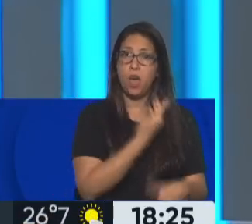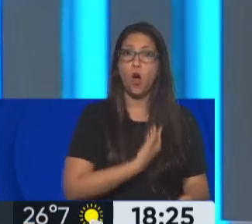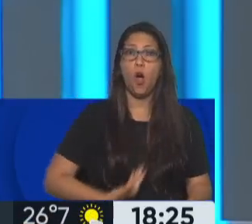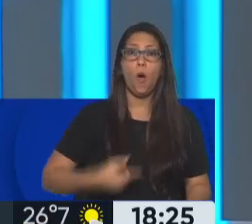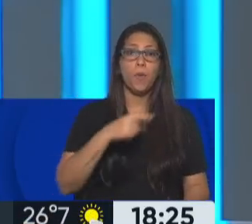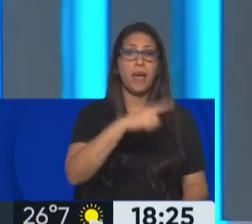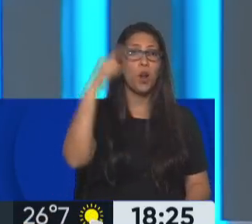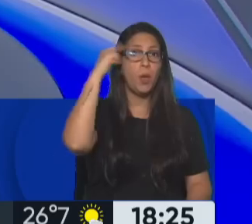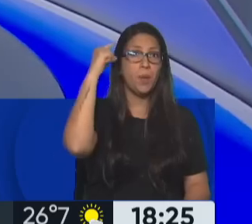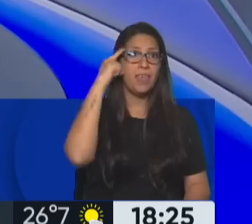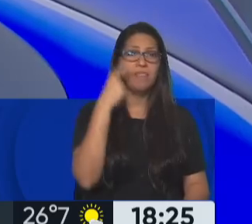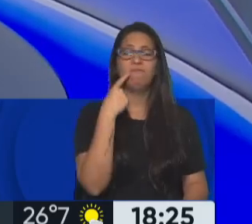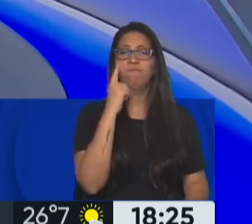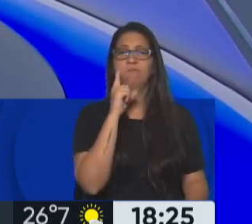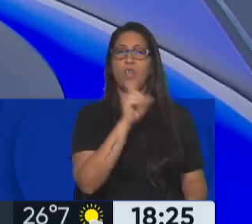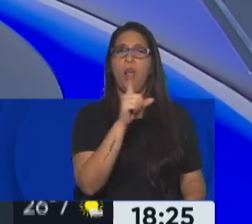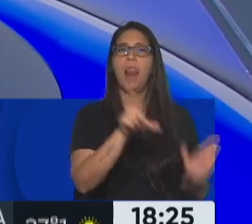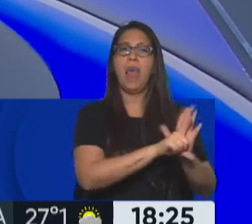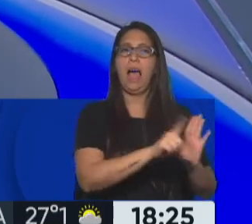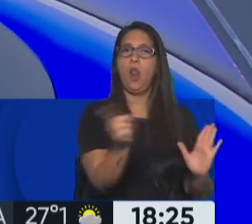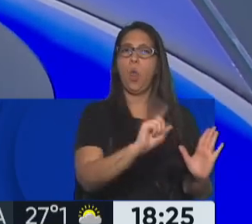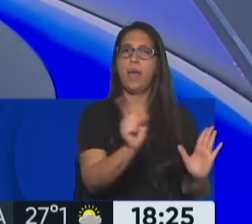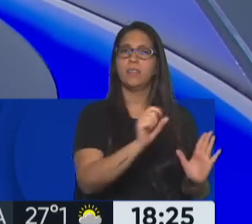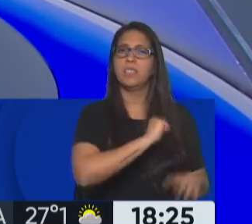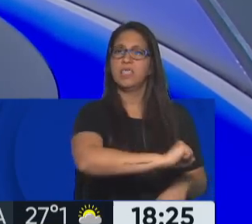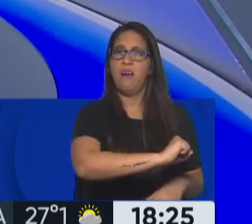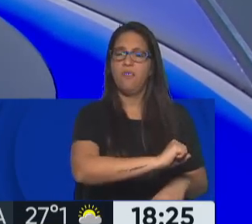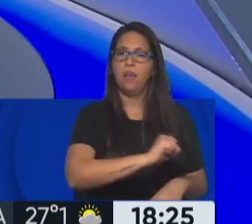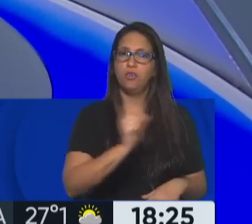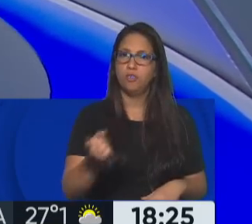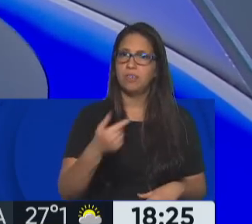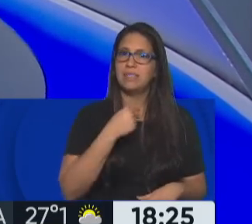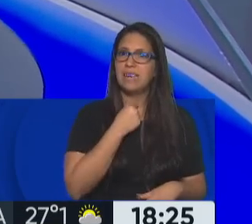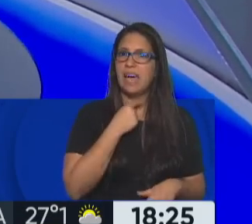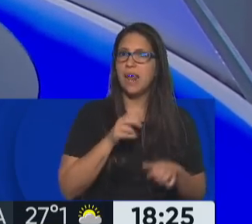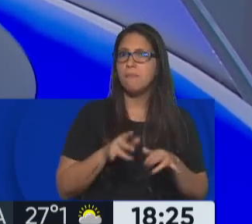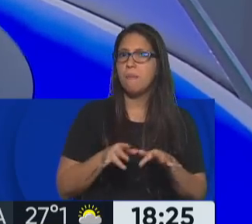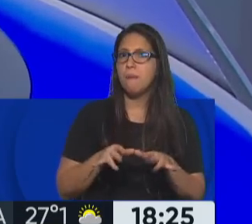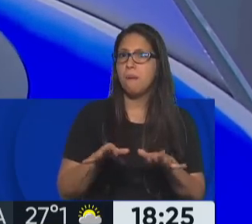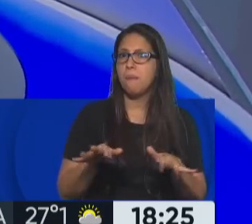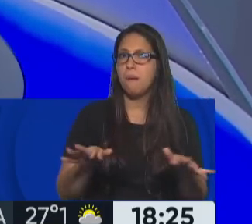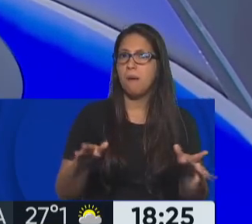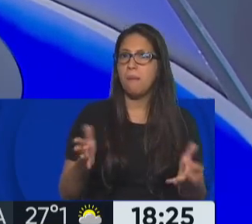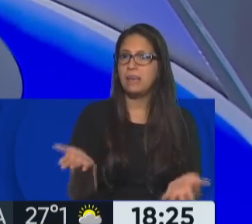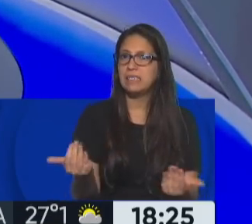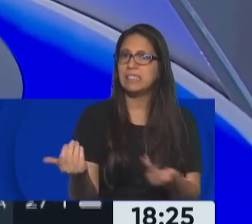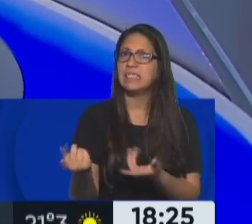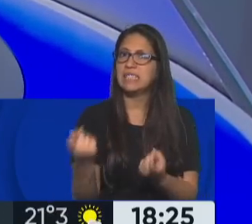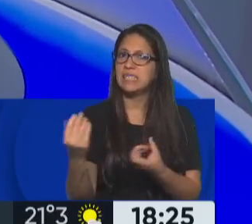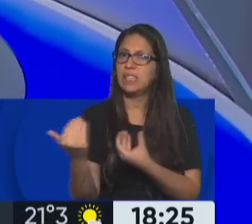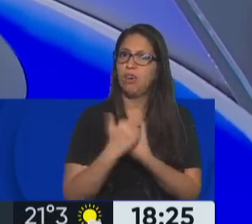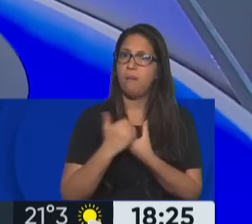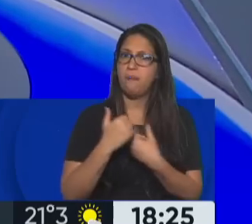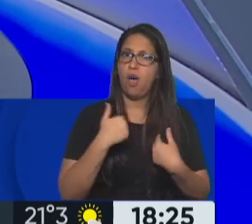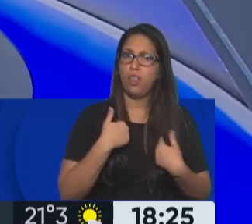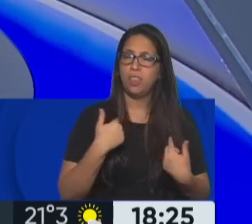de Joe Biden. Entonces, me parece que ahí esa estrategia de intentar seducir a republicanos que necesitaba y demás,